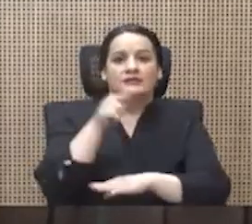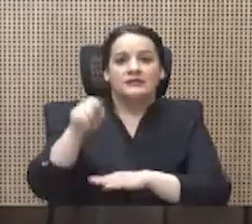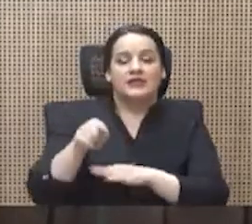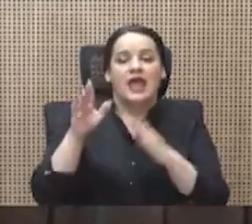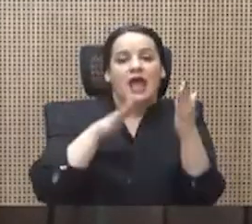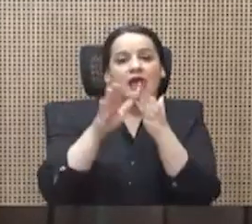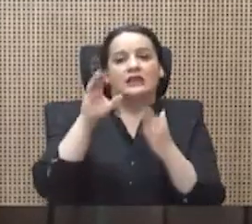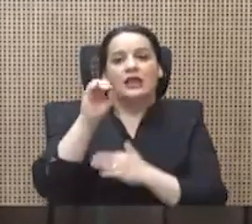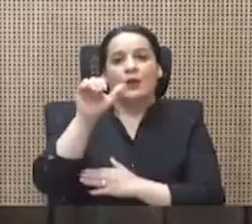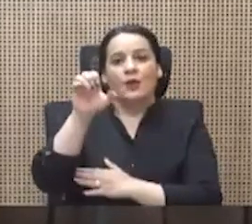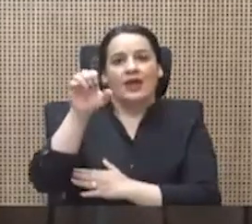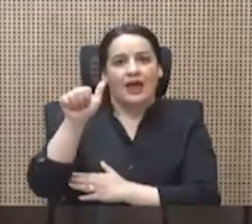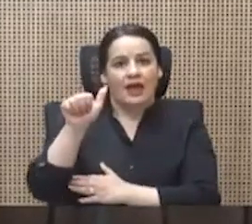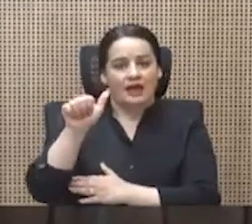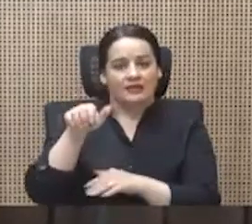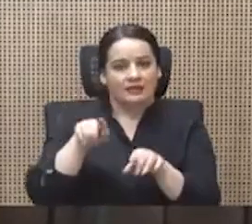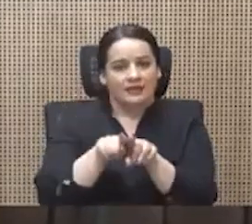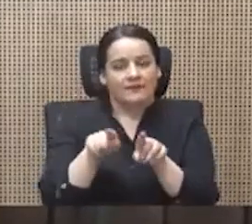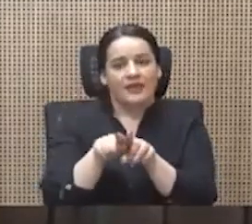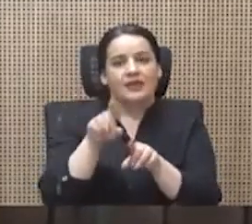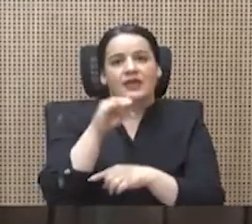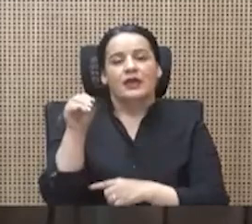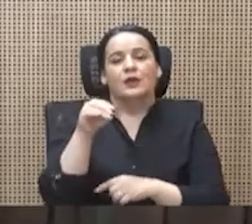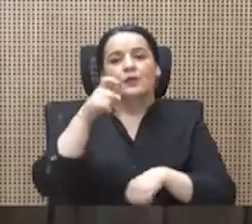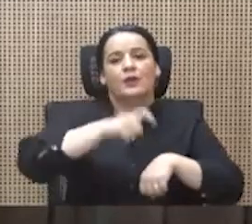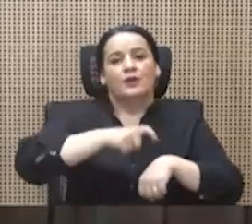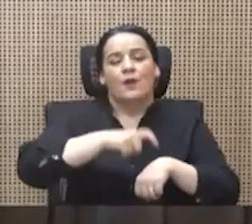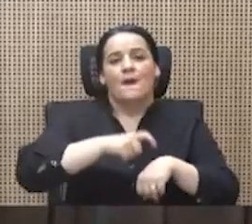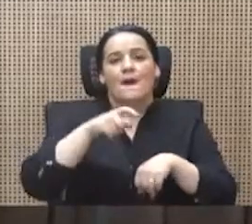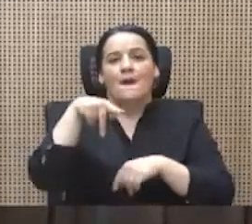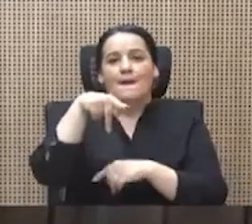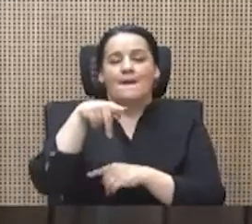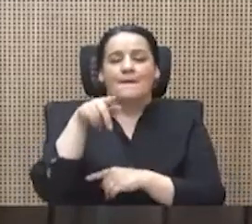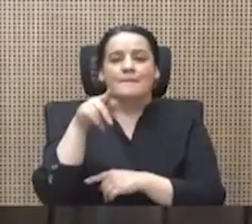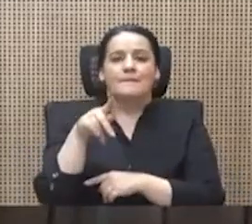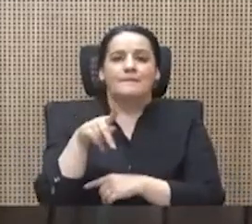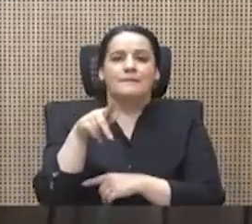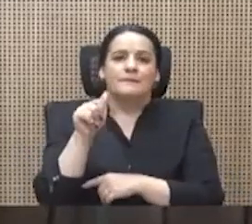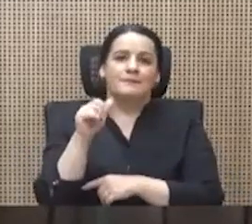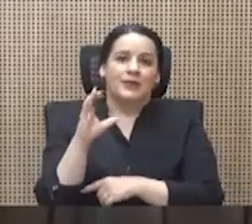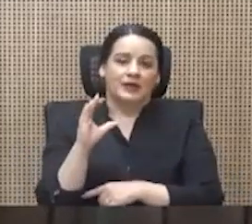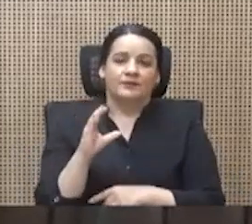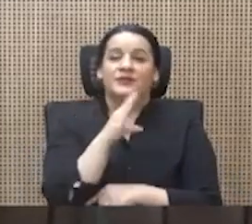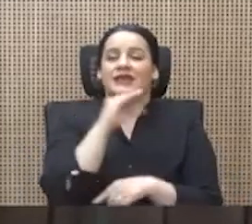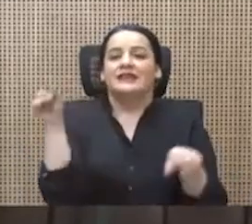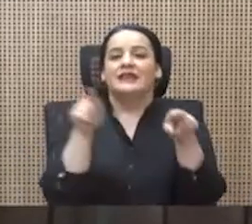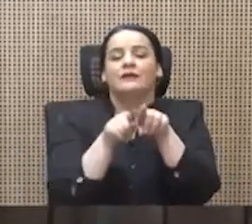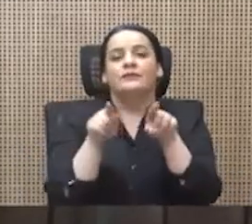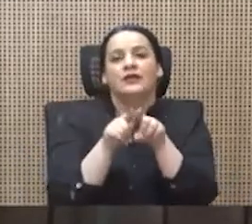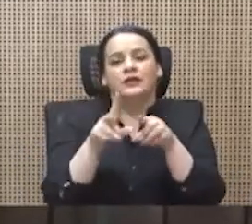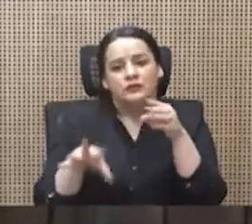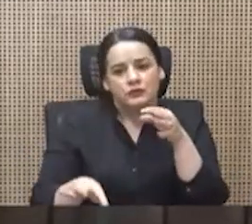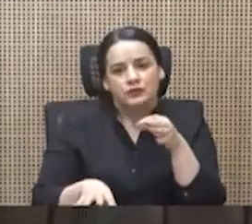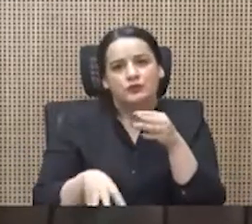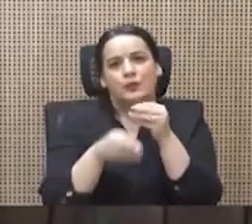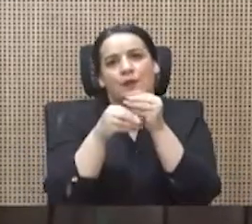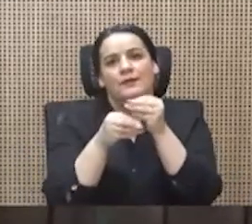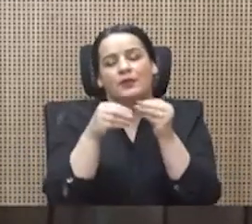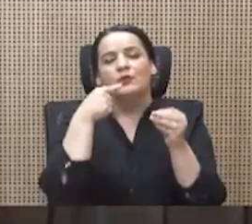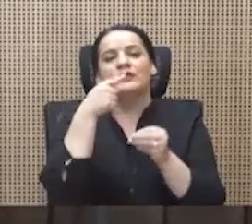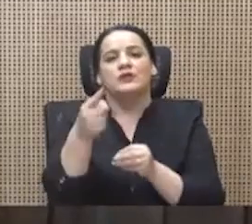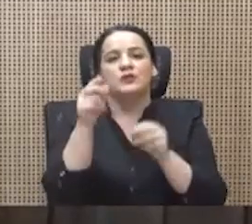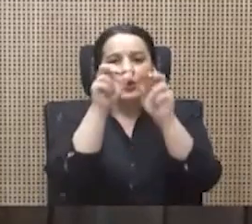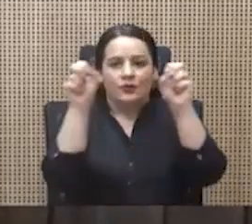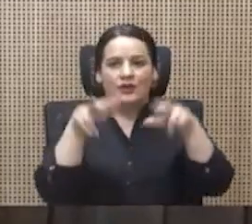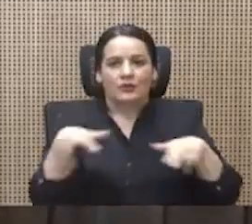Estados Americanos sobre todo en los periodos del partido Acción ciudadana y por supuesto sumarme a lo que ya hemos dicho en redes sociales lo que ya